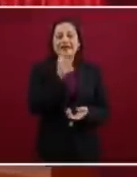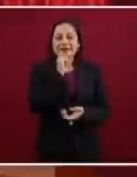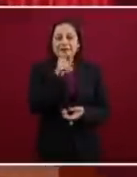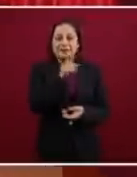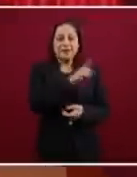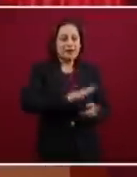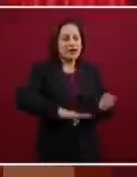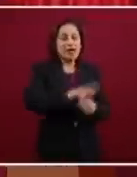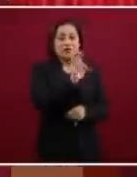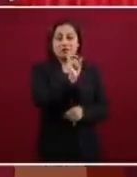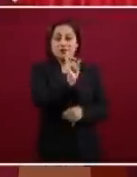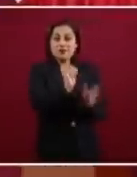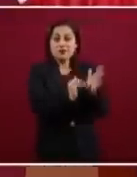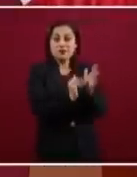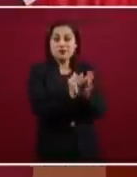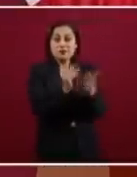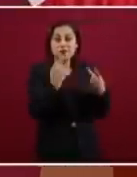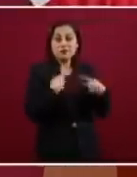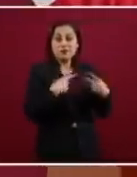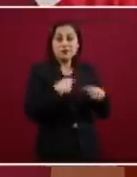millones de ciudadanos